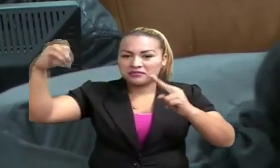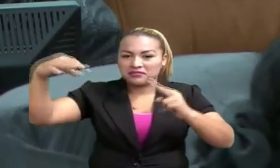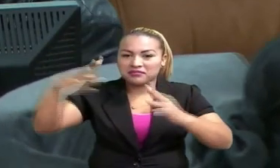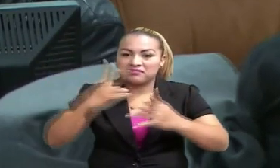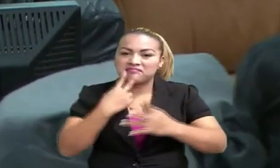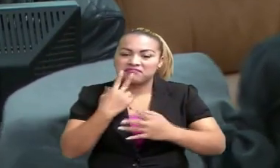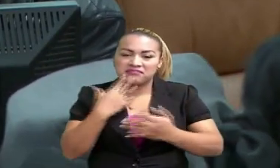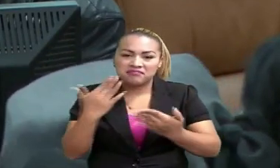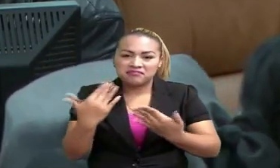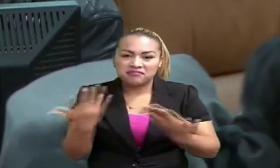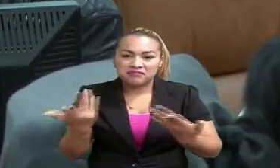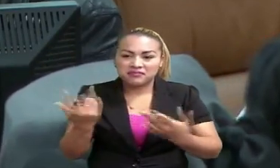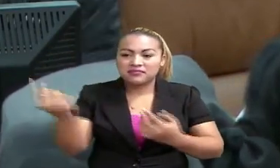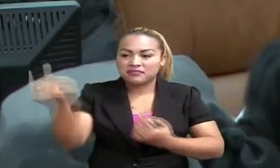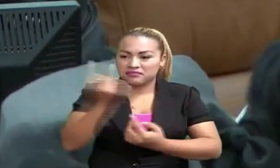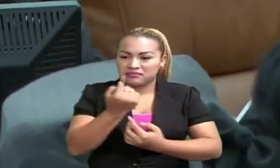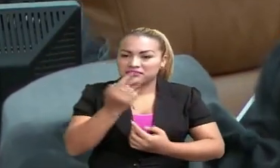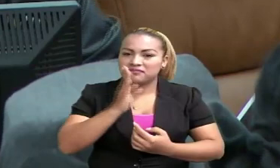Díganme.